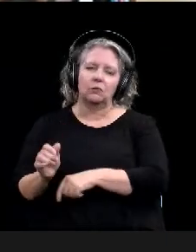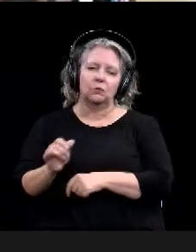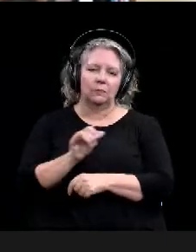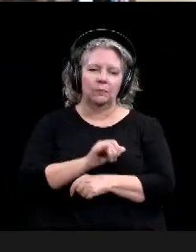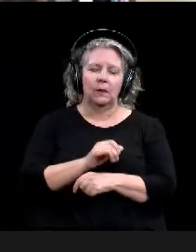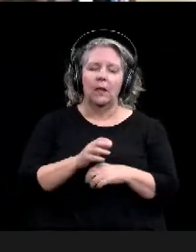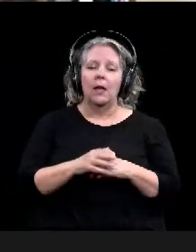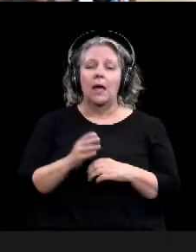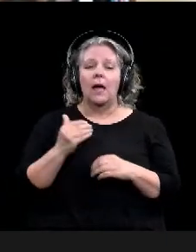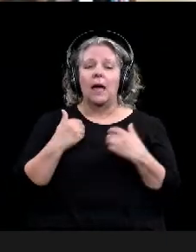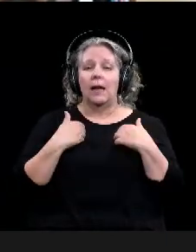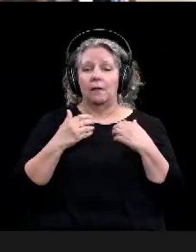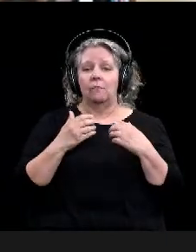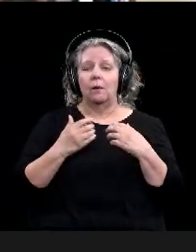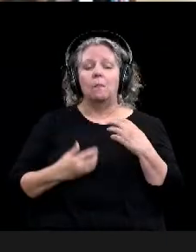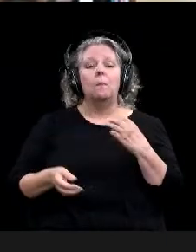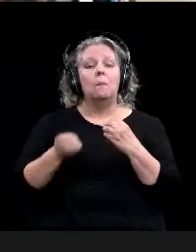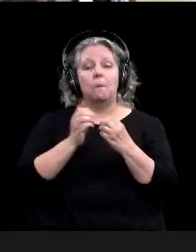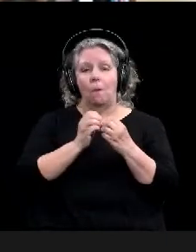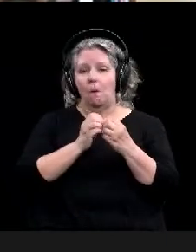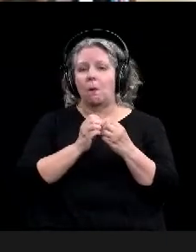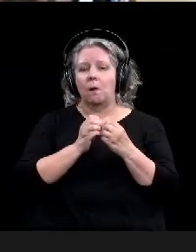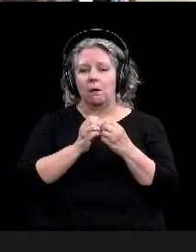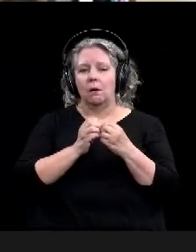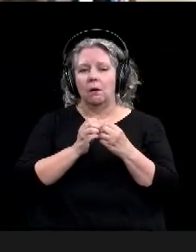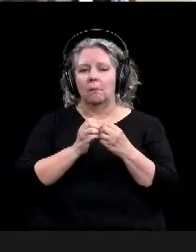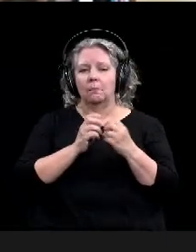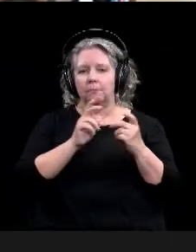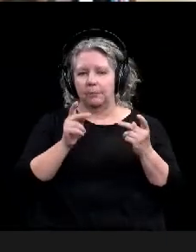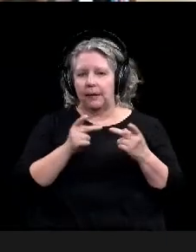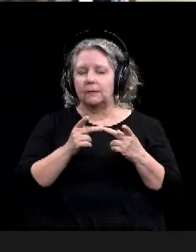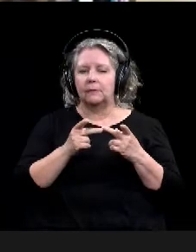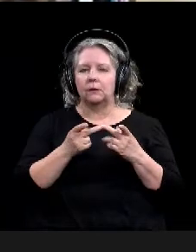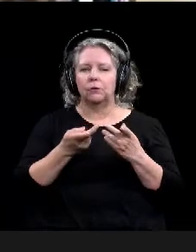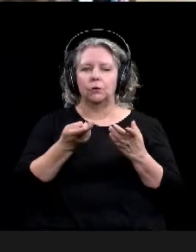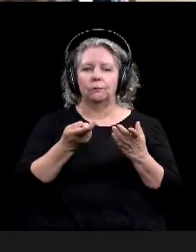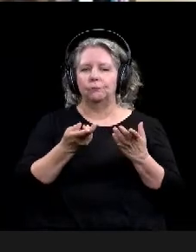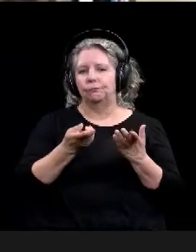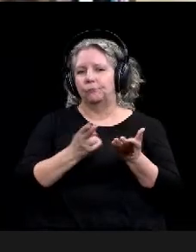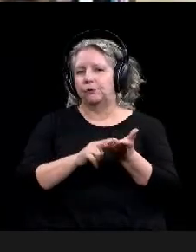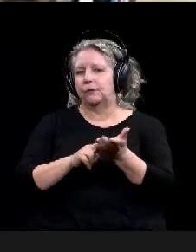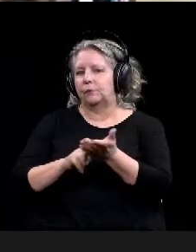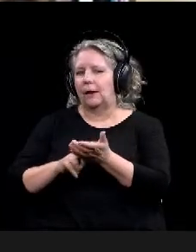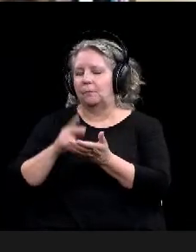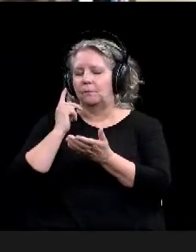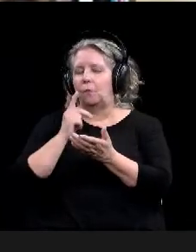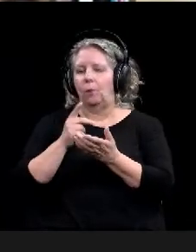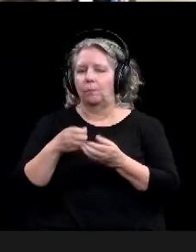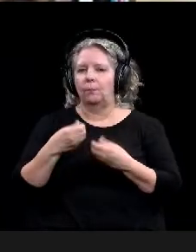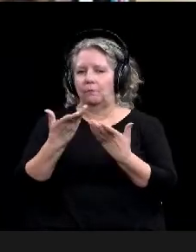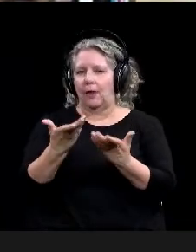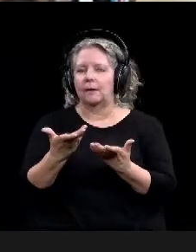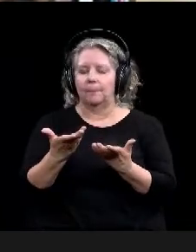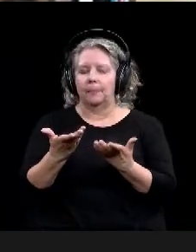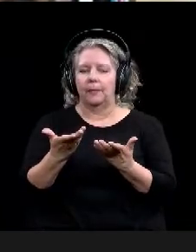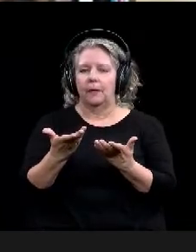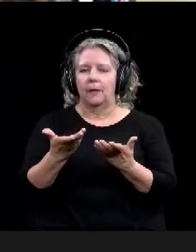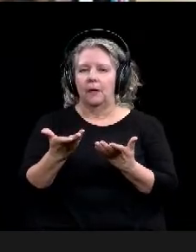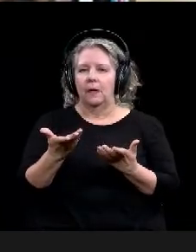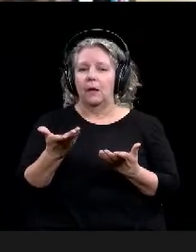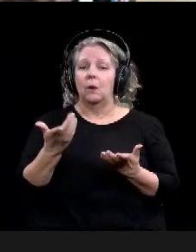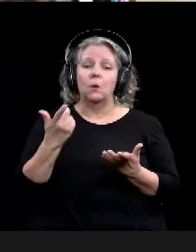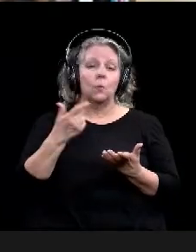dar estas vacunas también así es que yo creo esperamos que podemos ver el